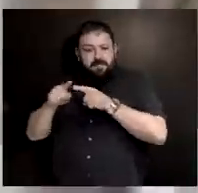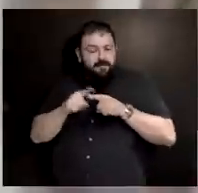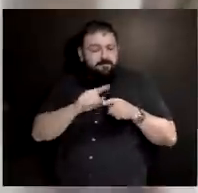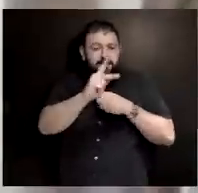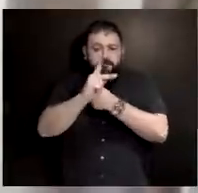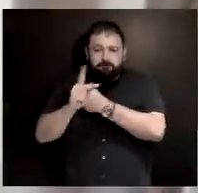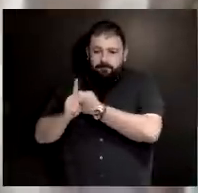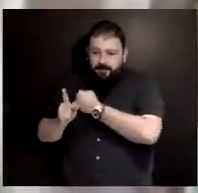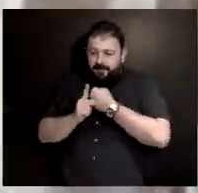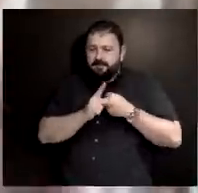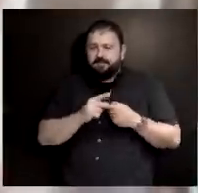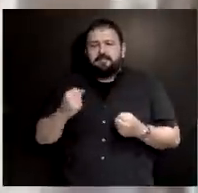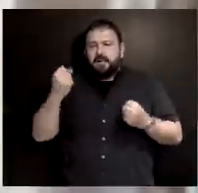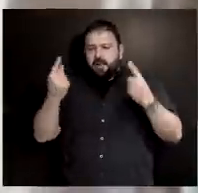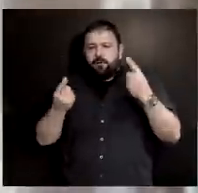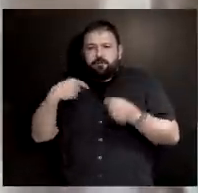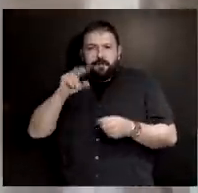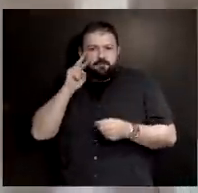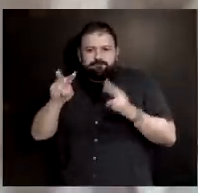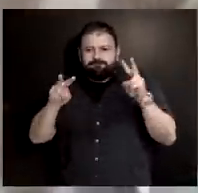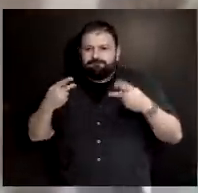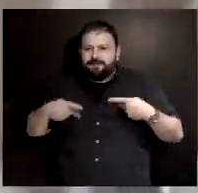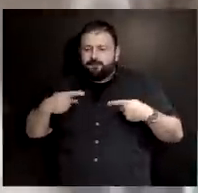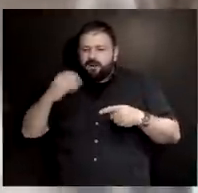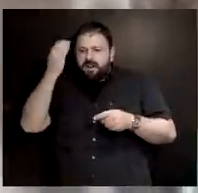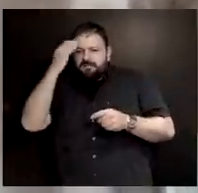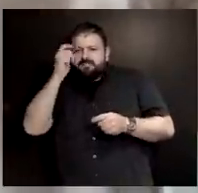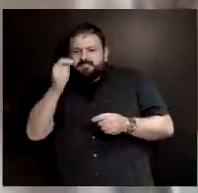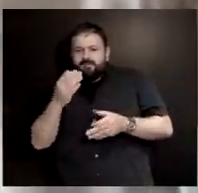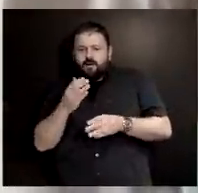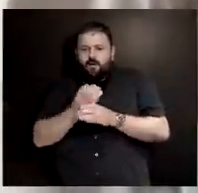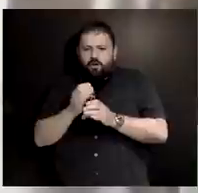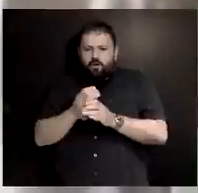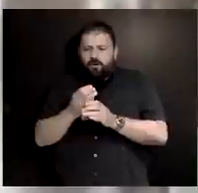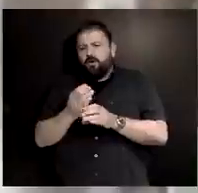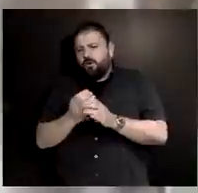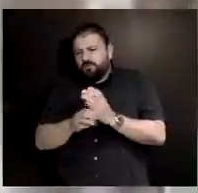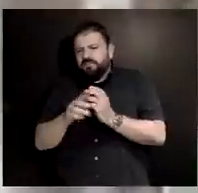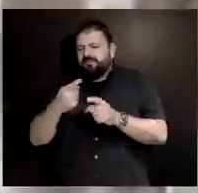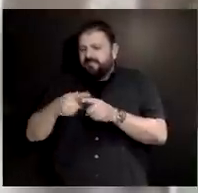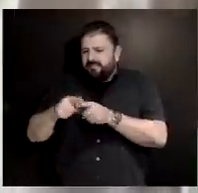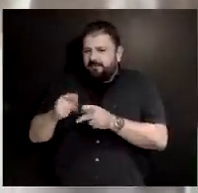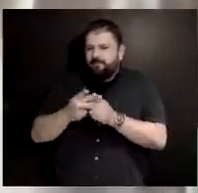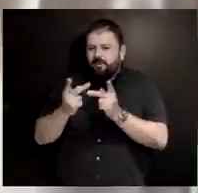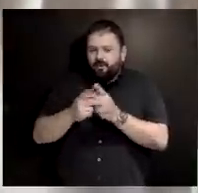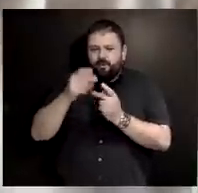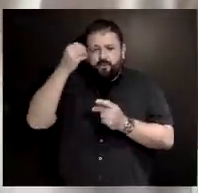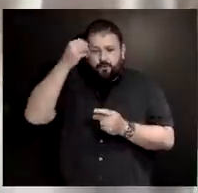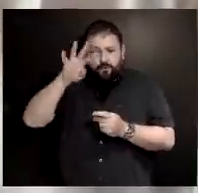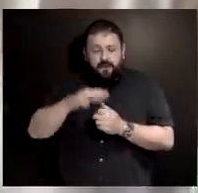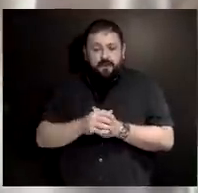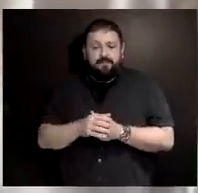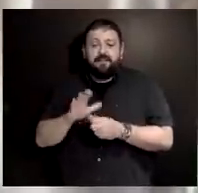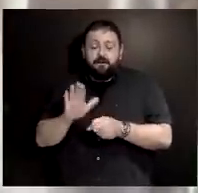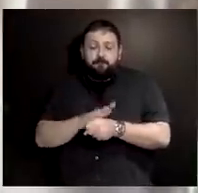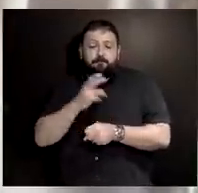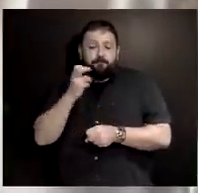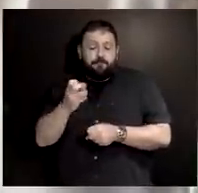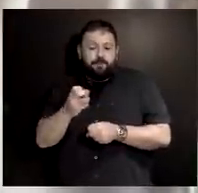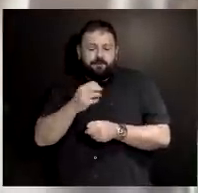las diferentes zonas para juntar prácticamente todos los países que forman el continente OmniLife. Y este